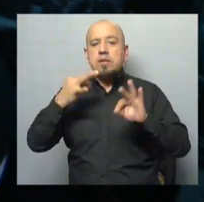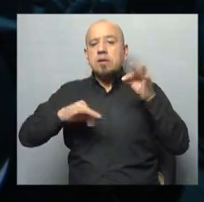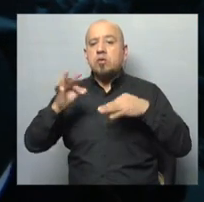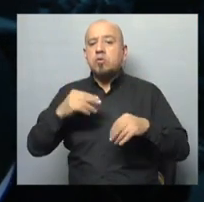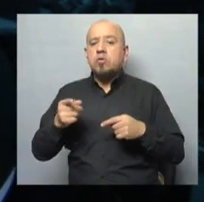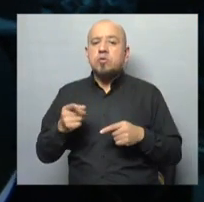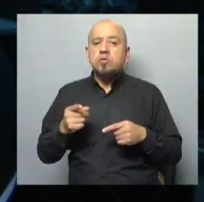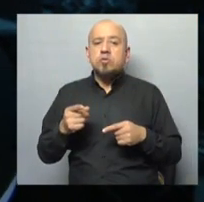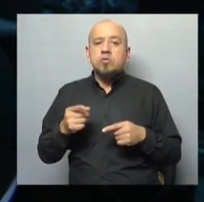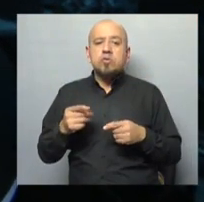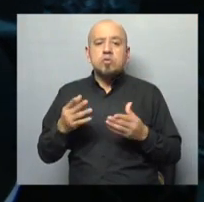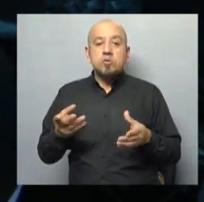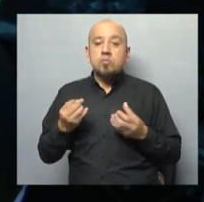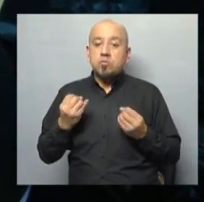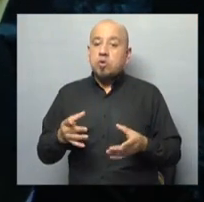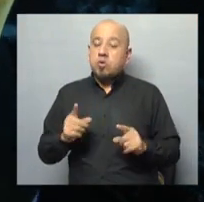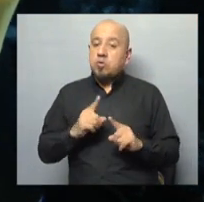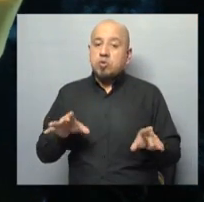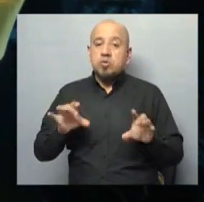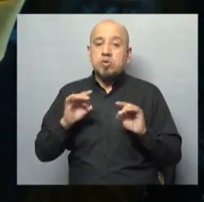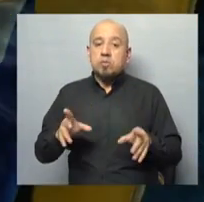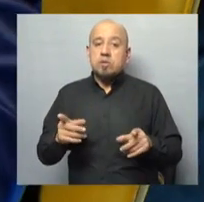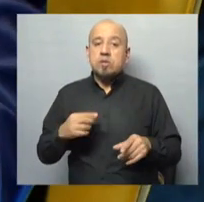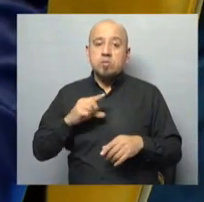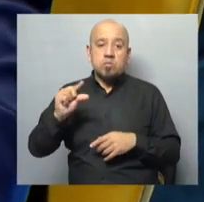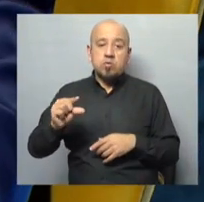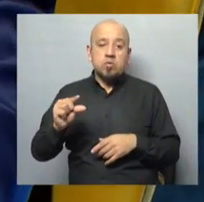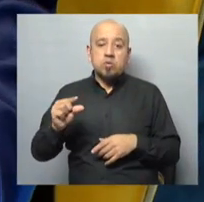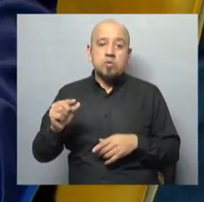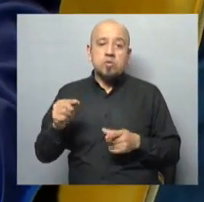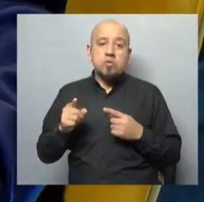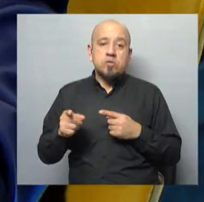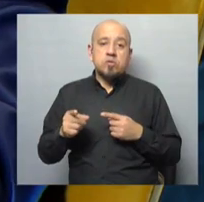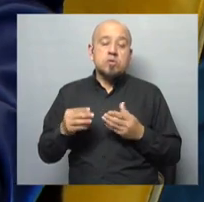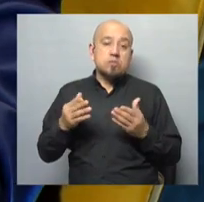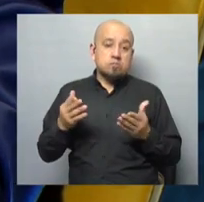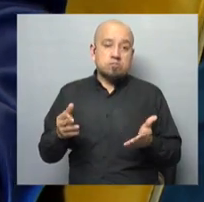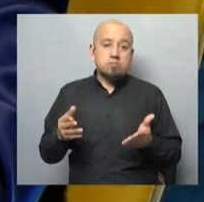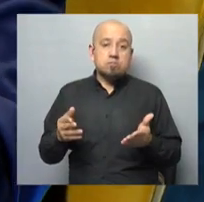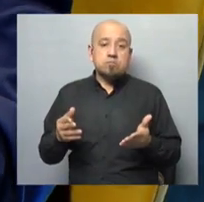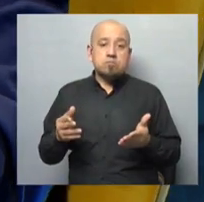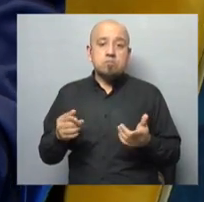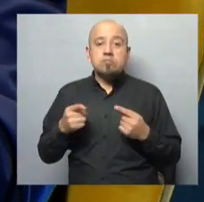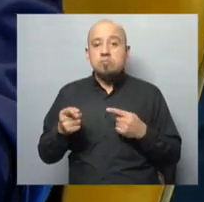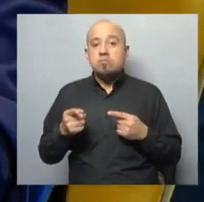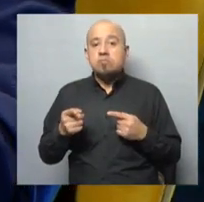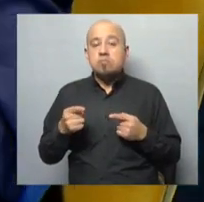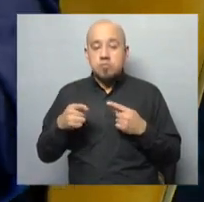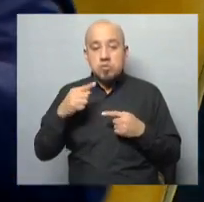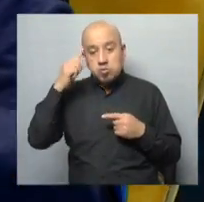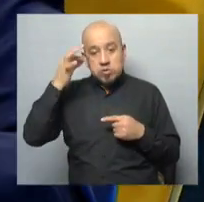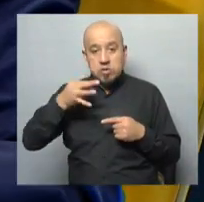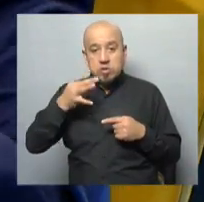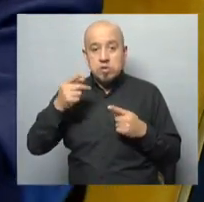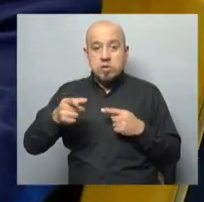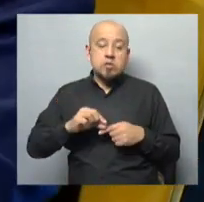decir porque no es solamente que somos pocos en definitiva eso es una realidad es un